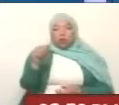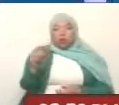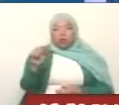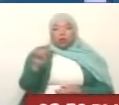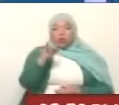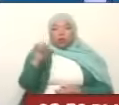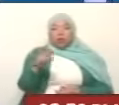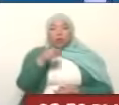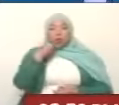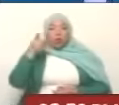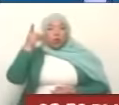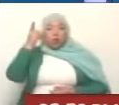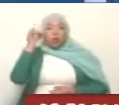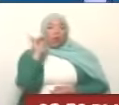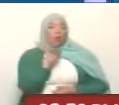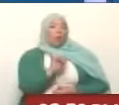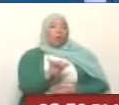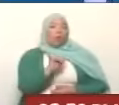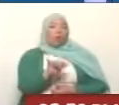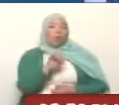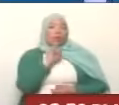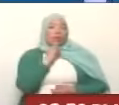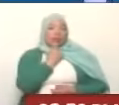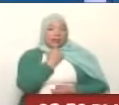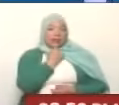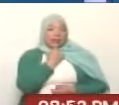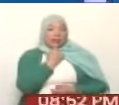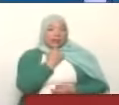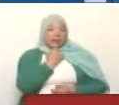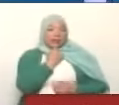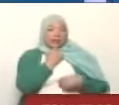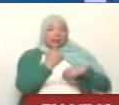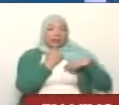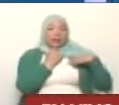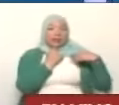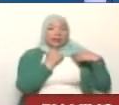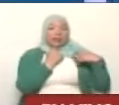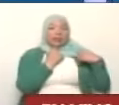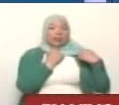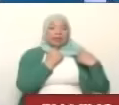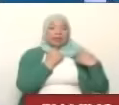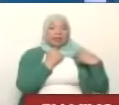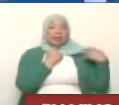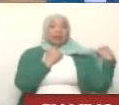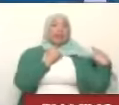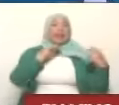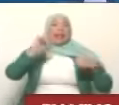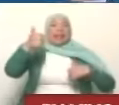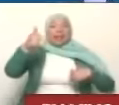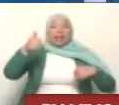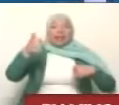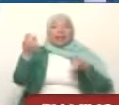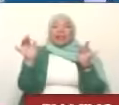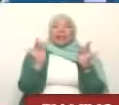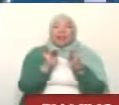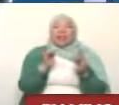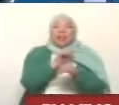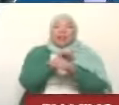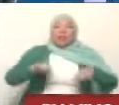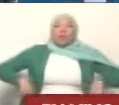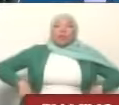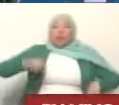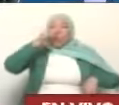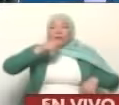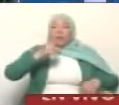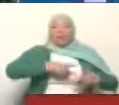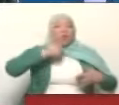Diosdado le pasó lo mismo, en secreto. A las 10 de la mañana todo Viscocuy sabía, viene Diosdado, llegó